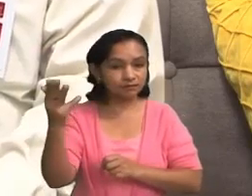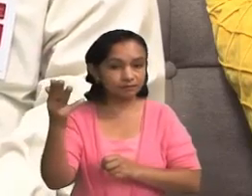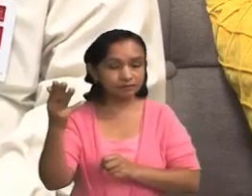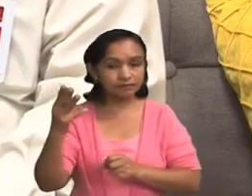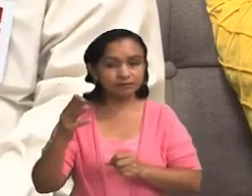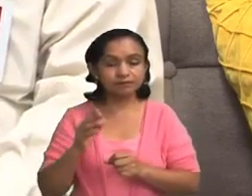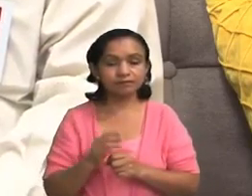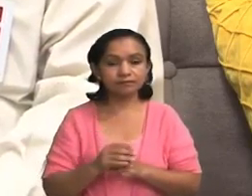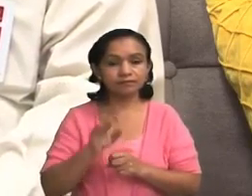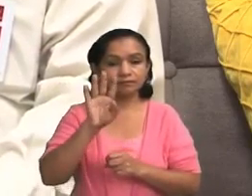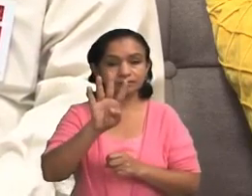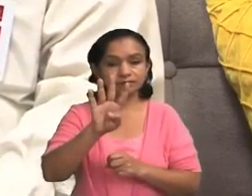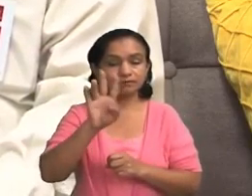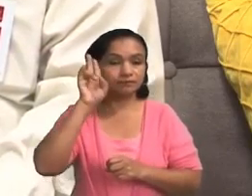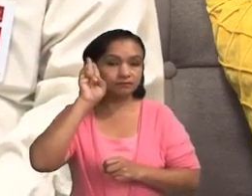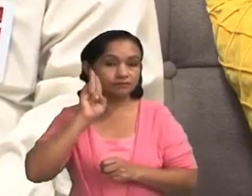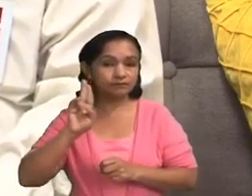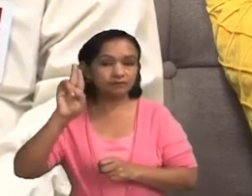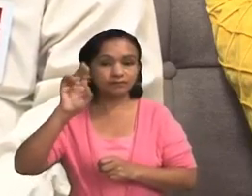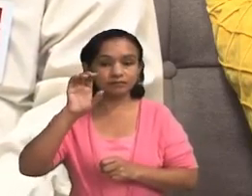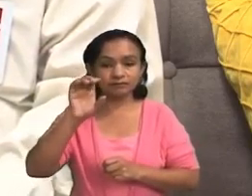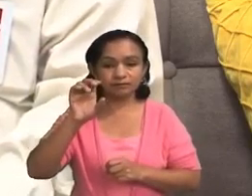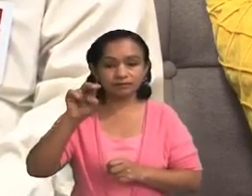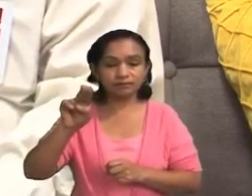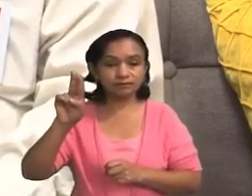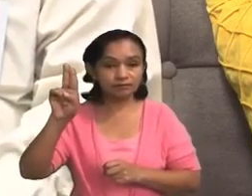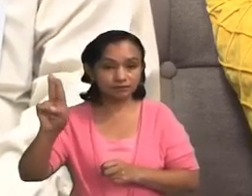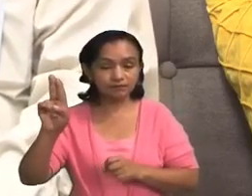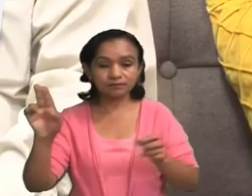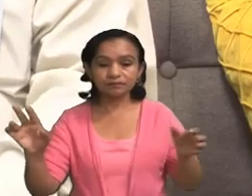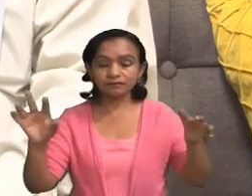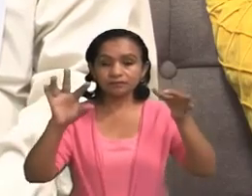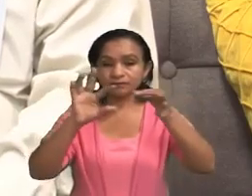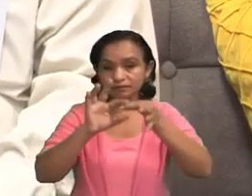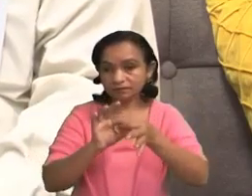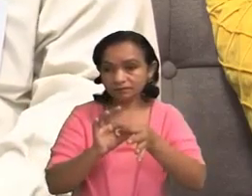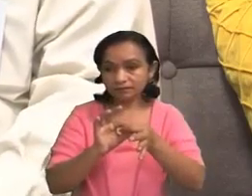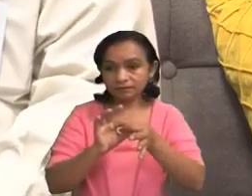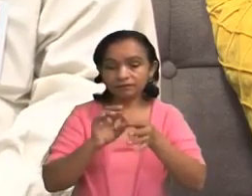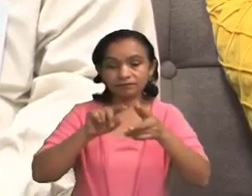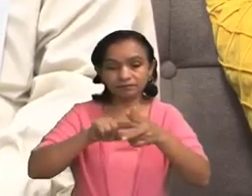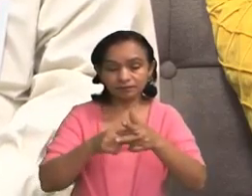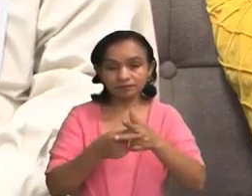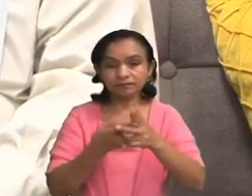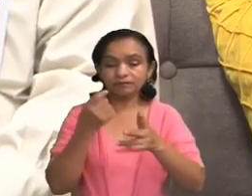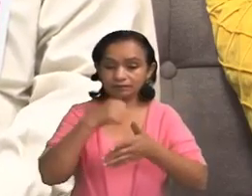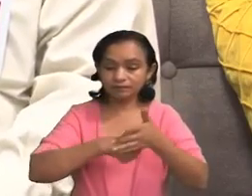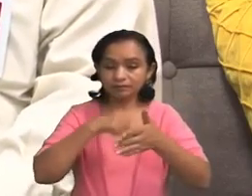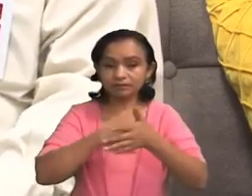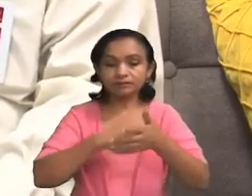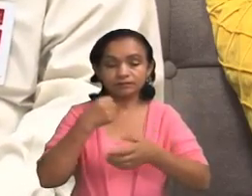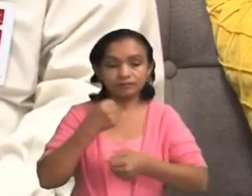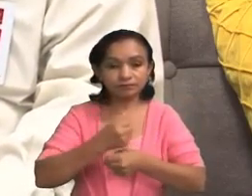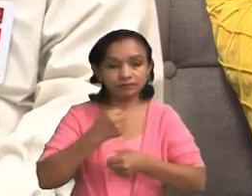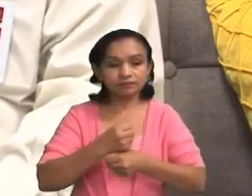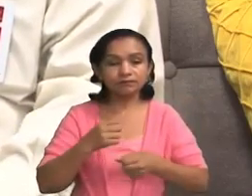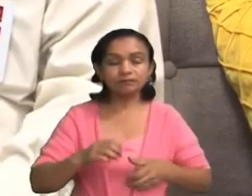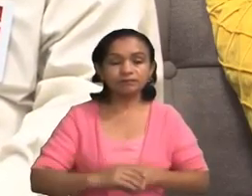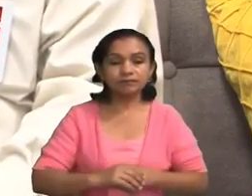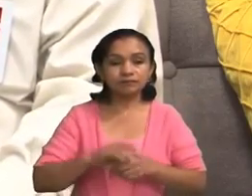1999, cuatro universidades del CNU nos juntamos para iniciar este esfuerzo.